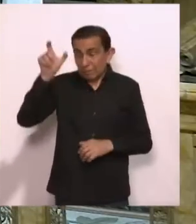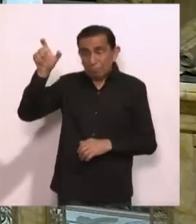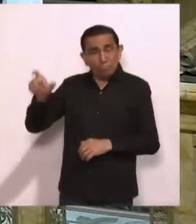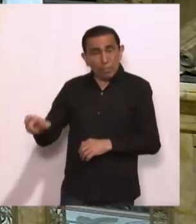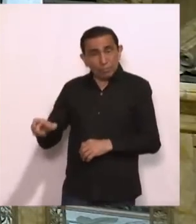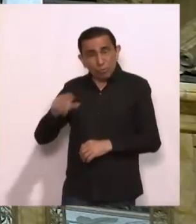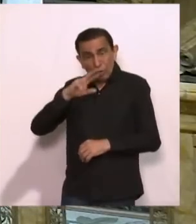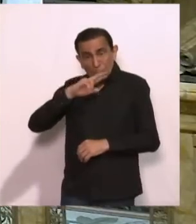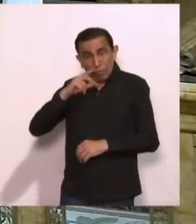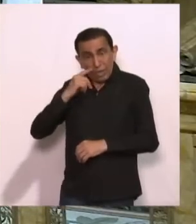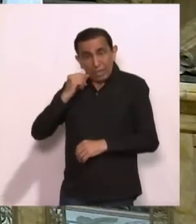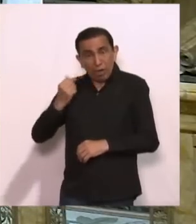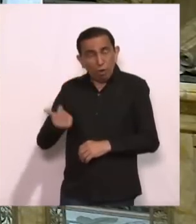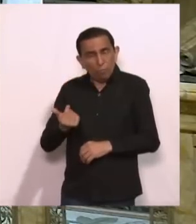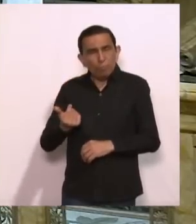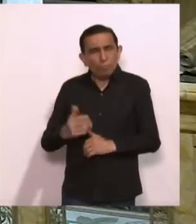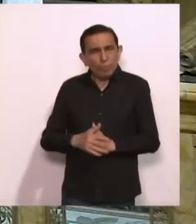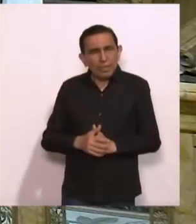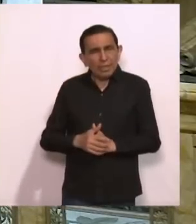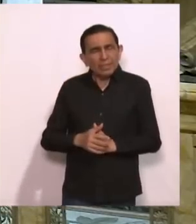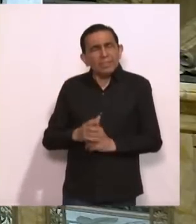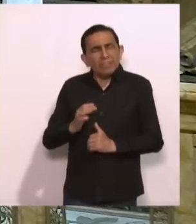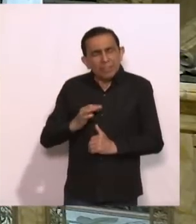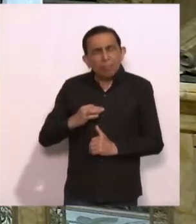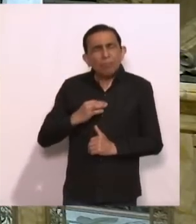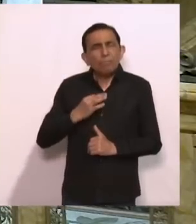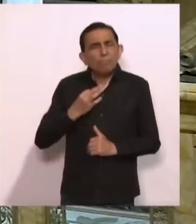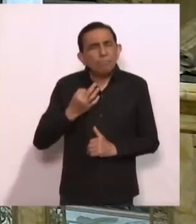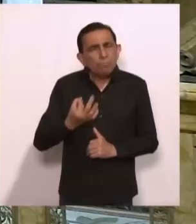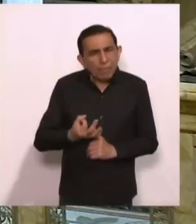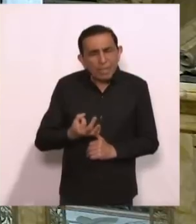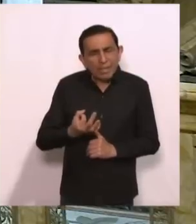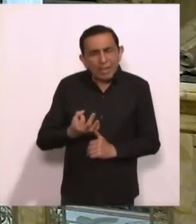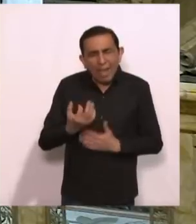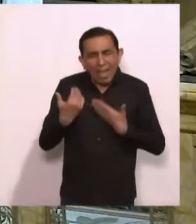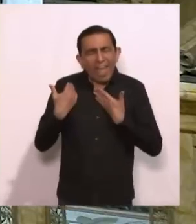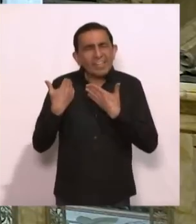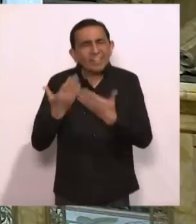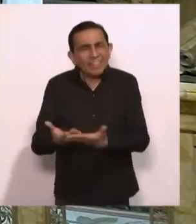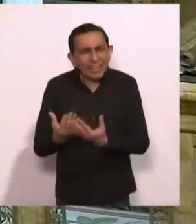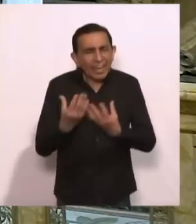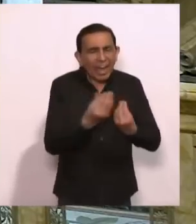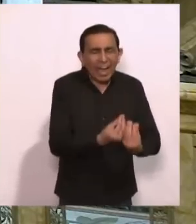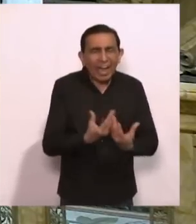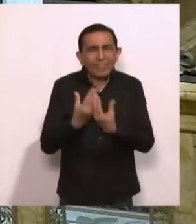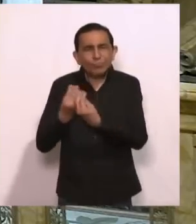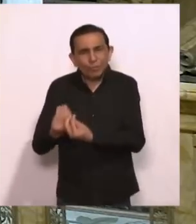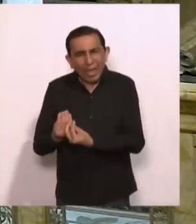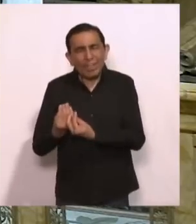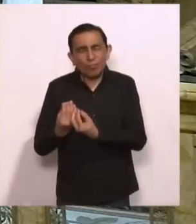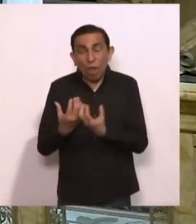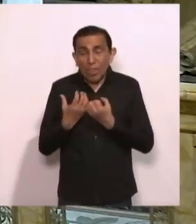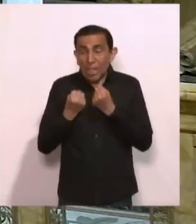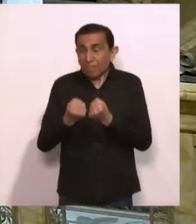esas mujeres que parten su vida y entregan su vida para defender la causa de